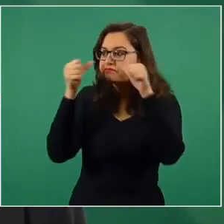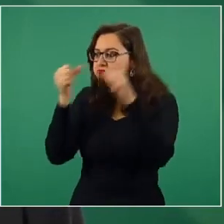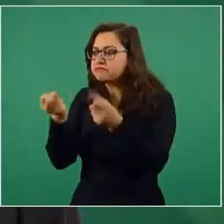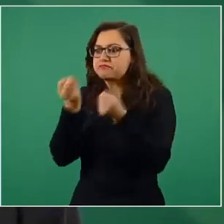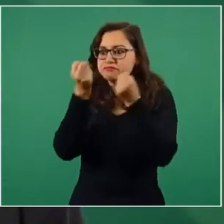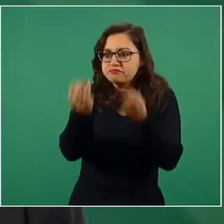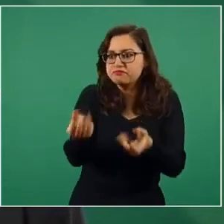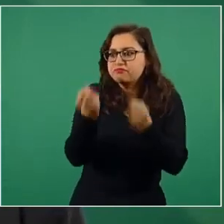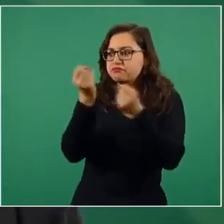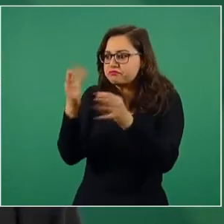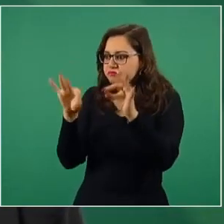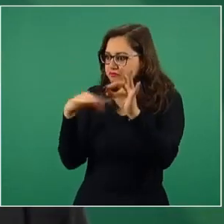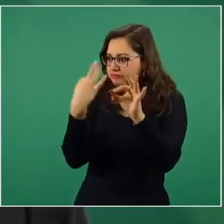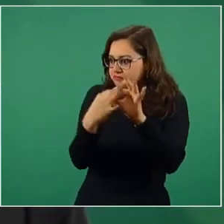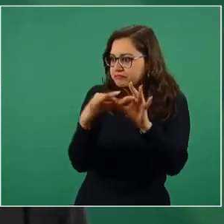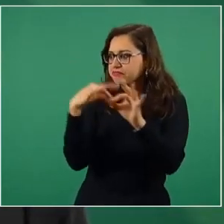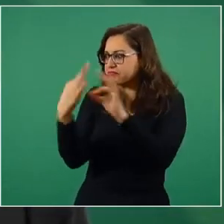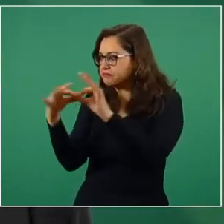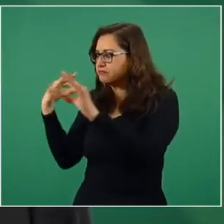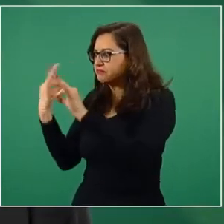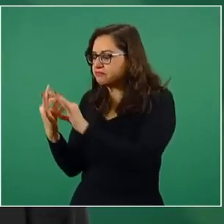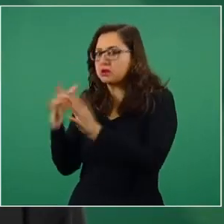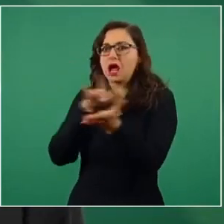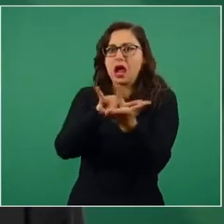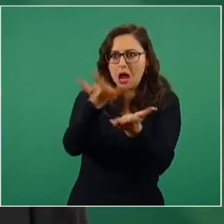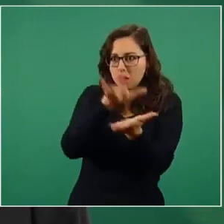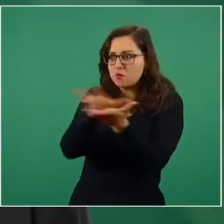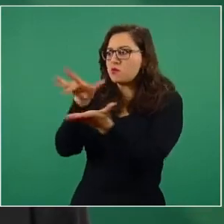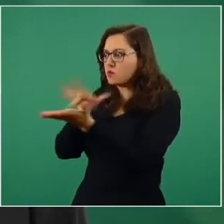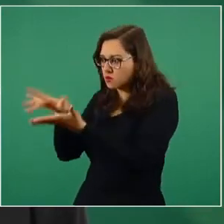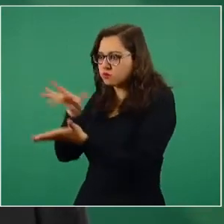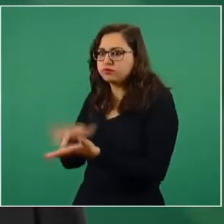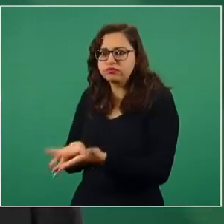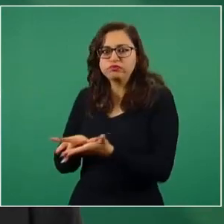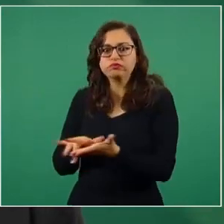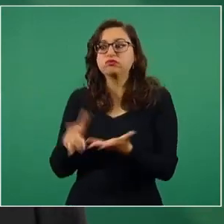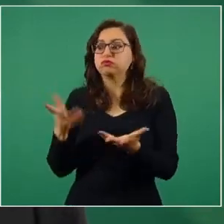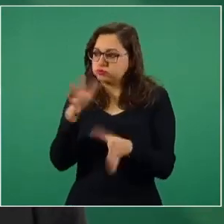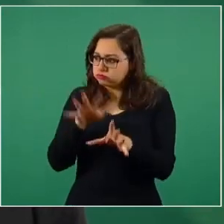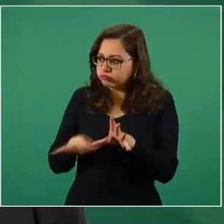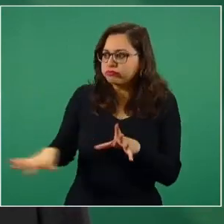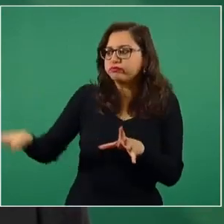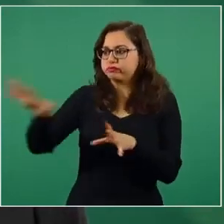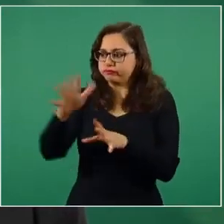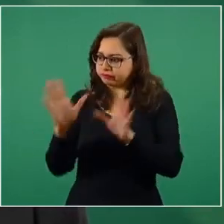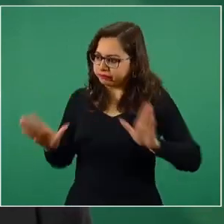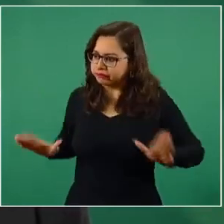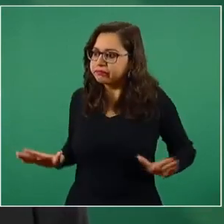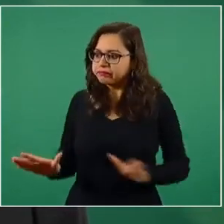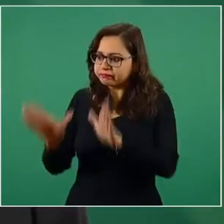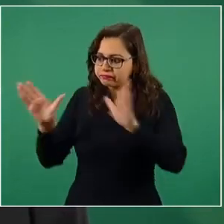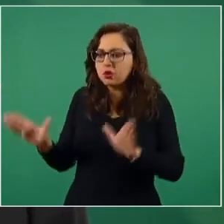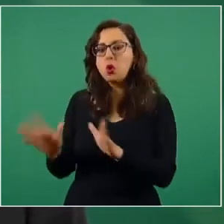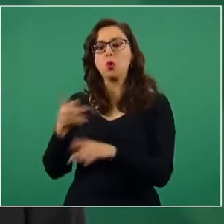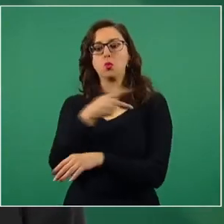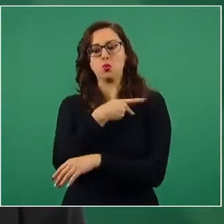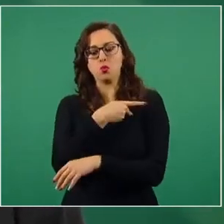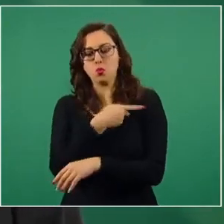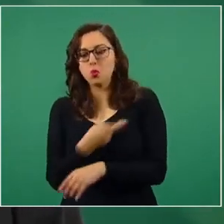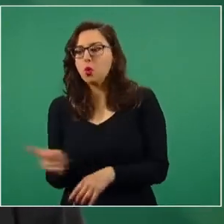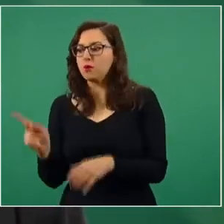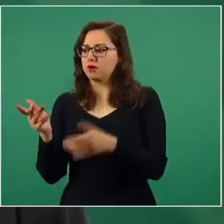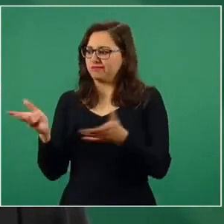de apoyar al pueblo y sobre todo a los necesitados, a los